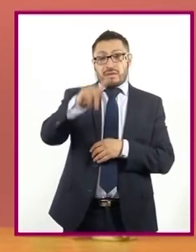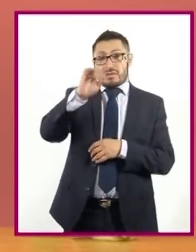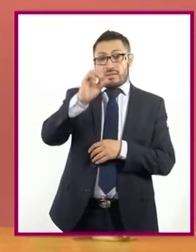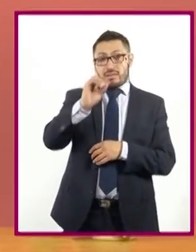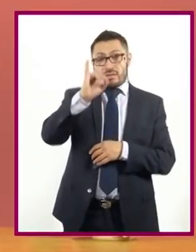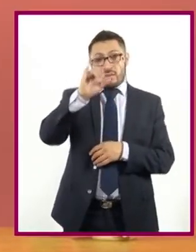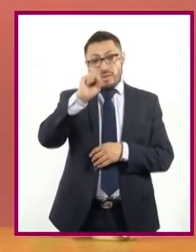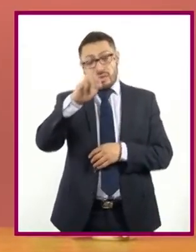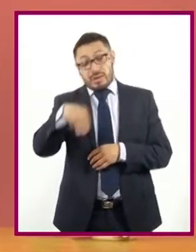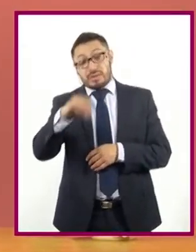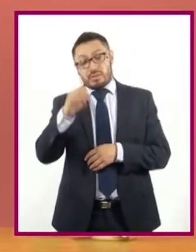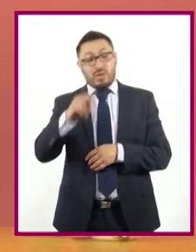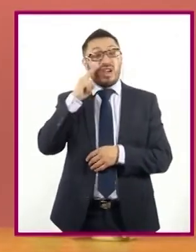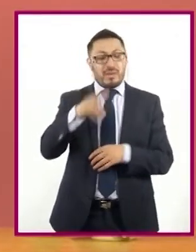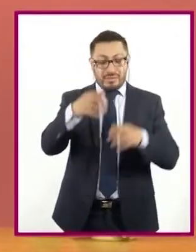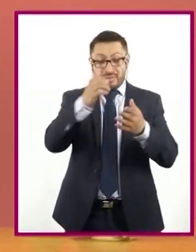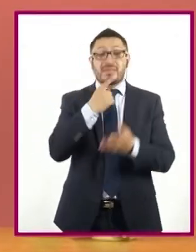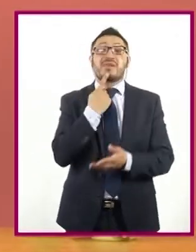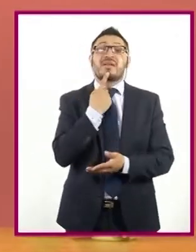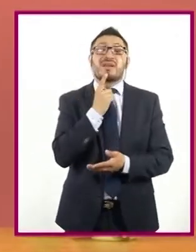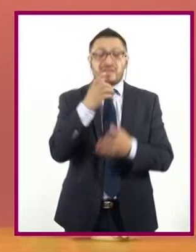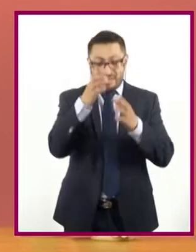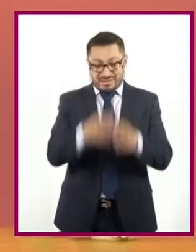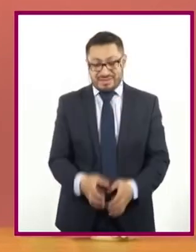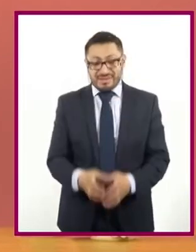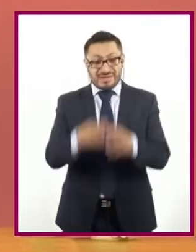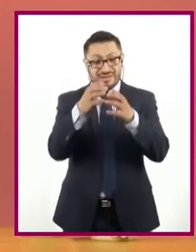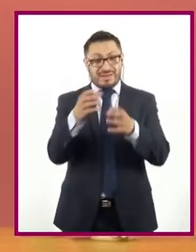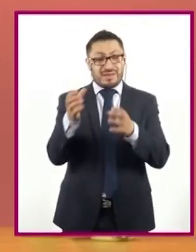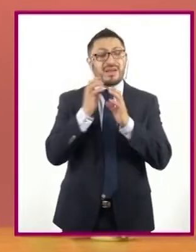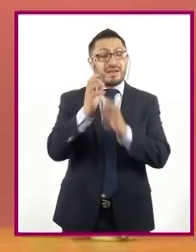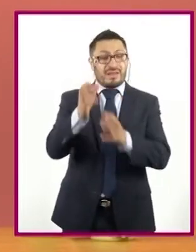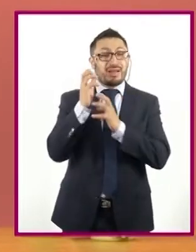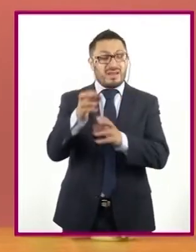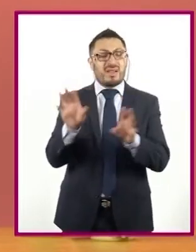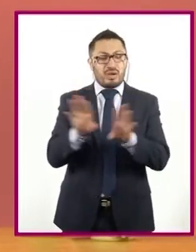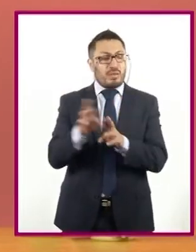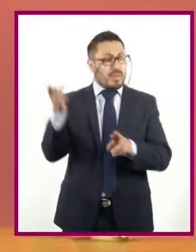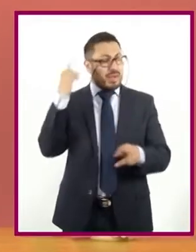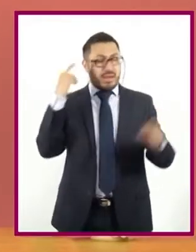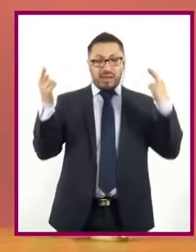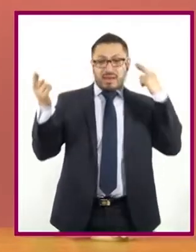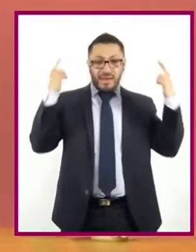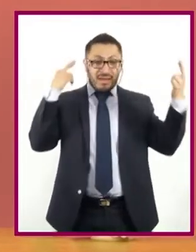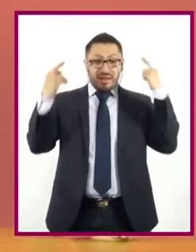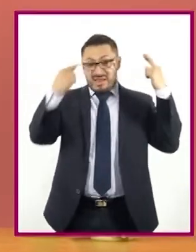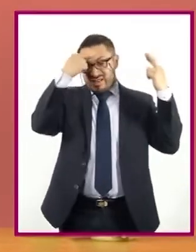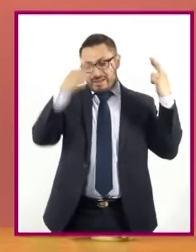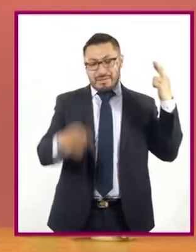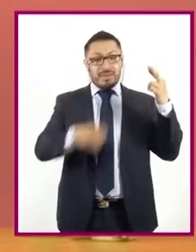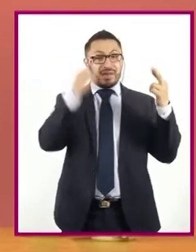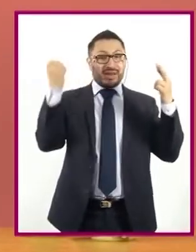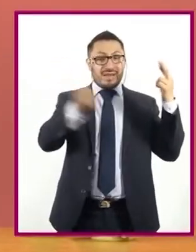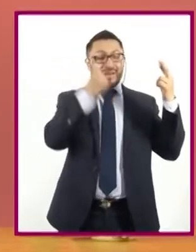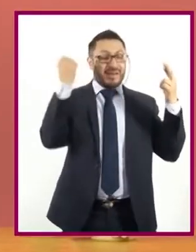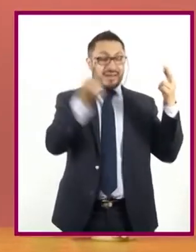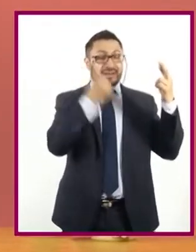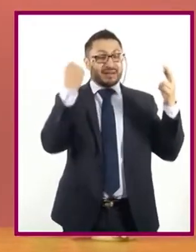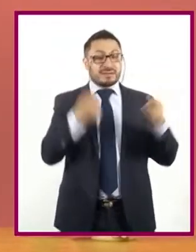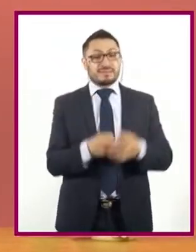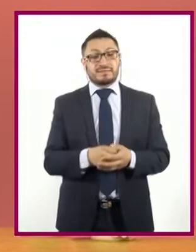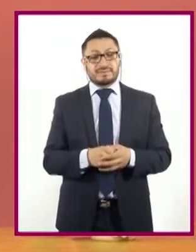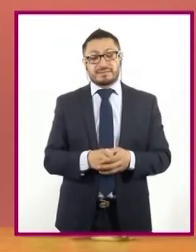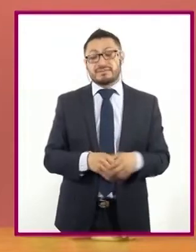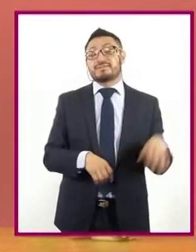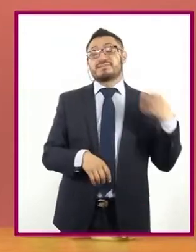mira esta muñeca, si la agitas, hace un sonido para atraer la suerte.